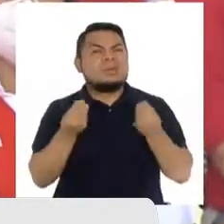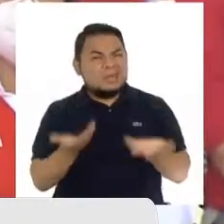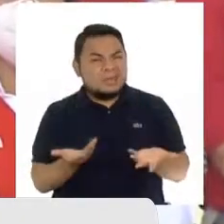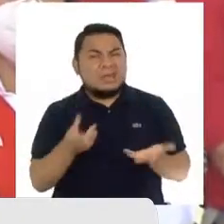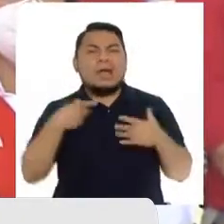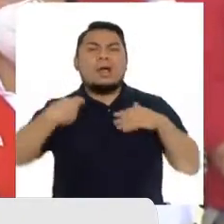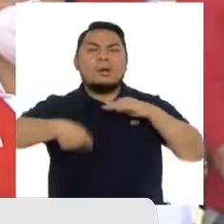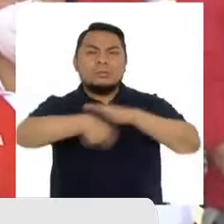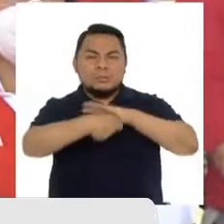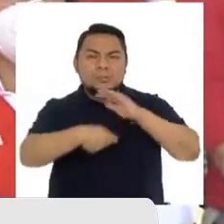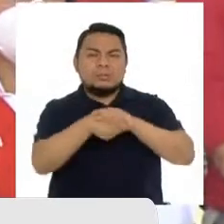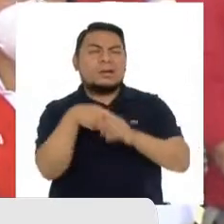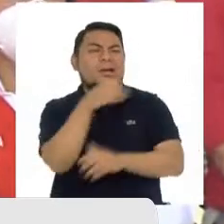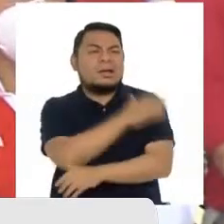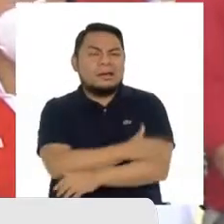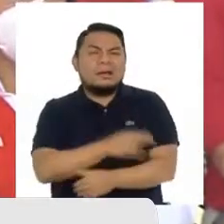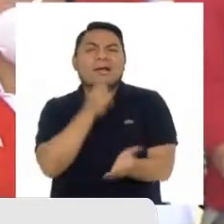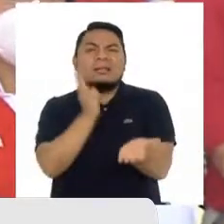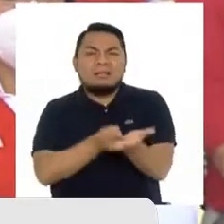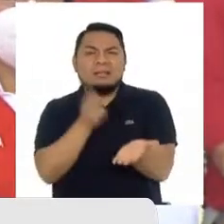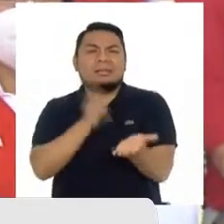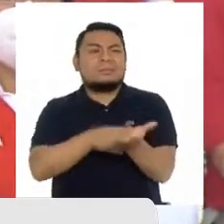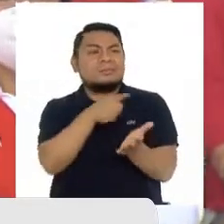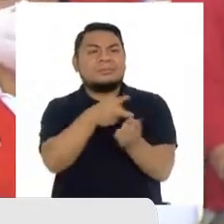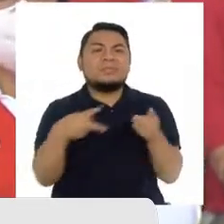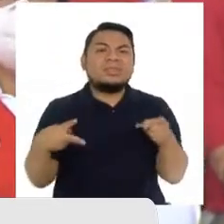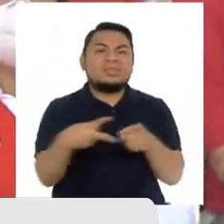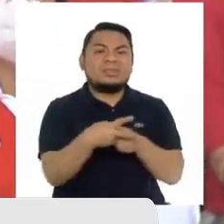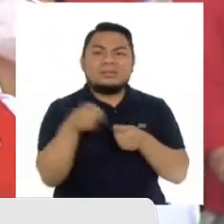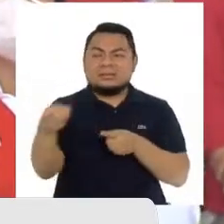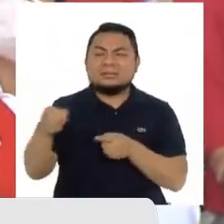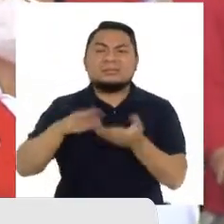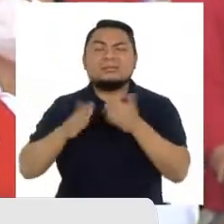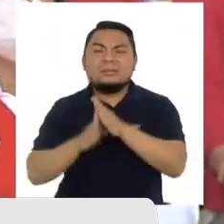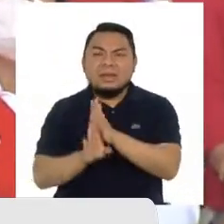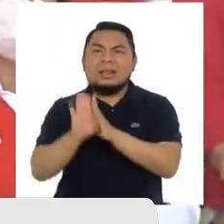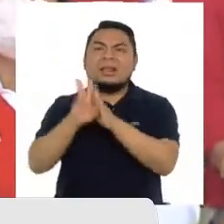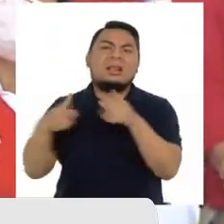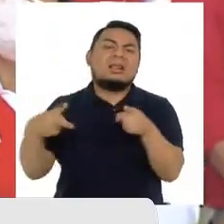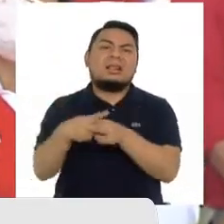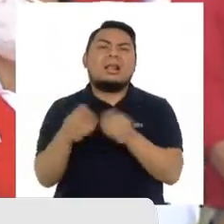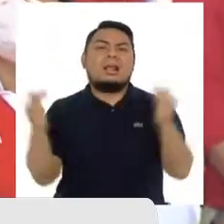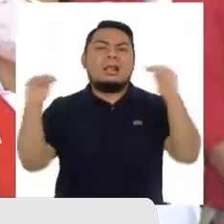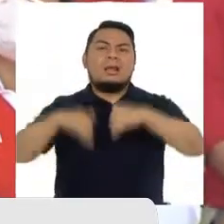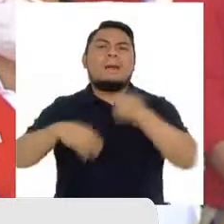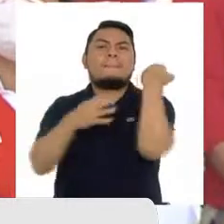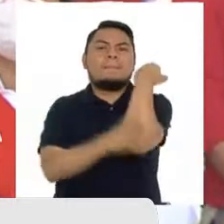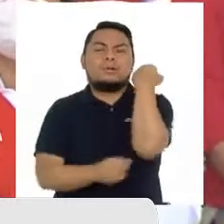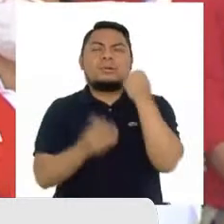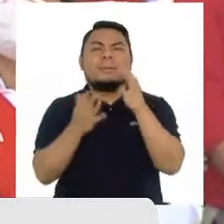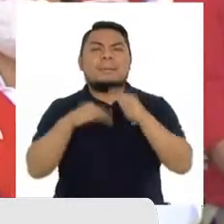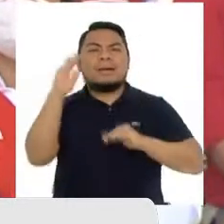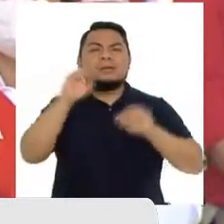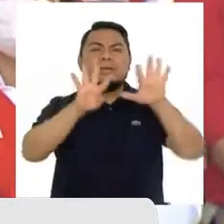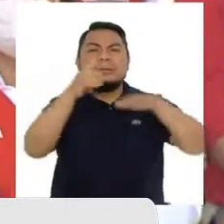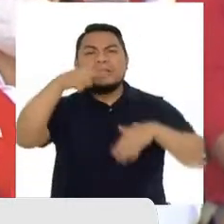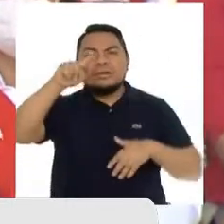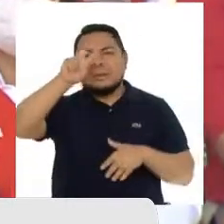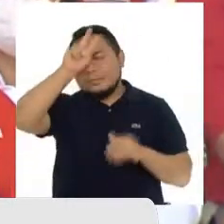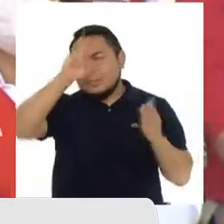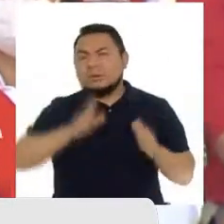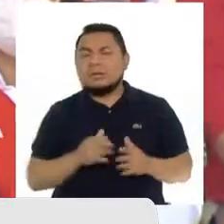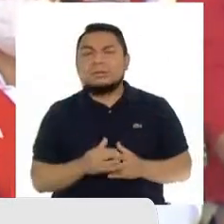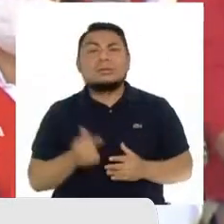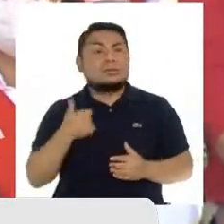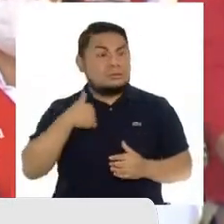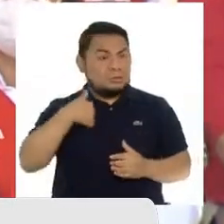impunidad truncaron nuestro desarrollo y empobrecieron a más de 9 millones de peruanos llegamos